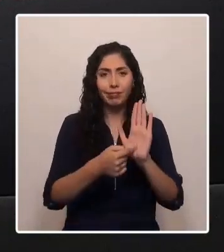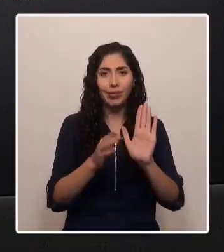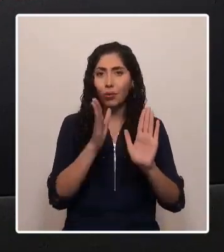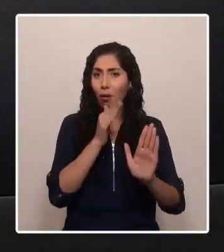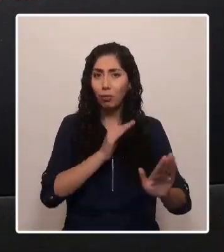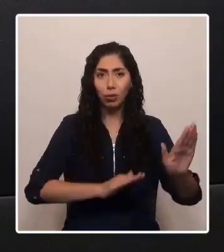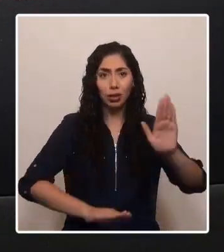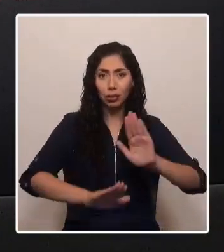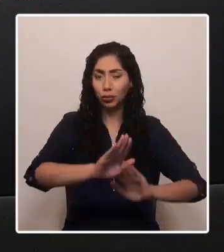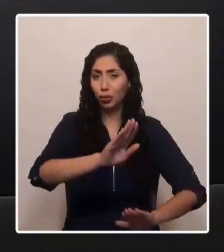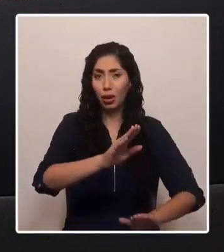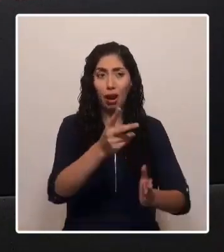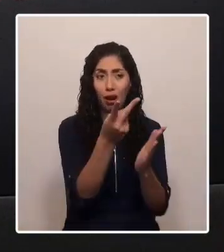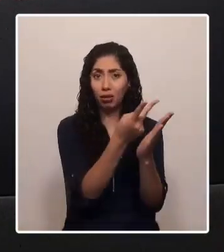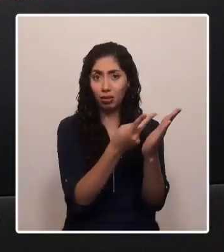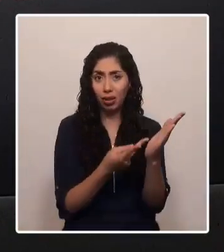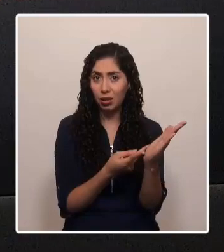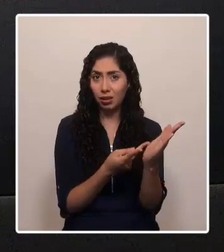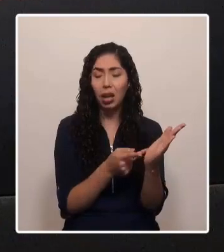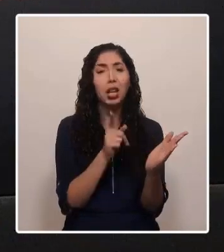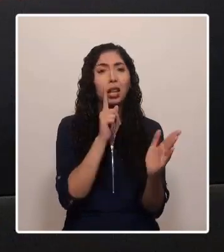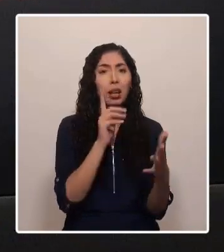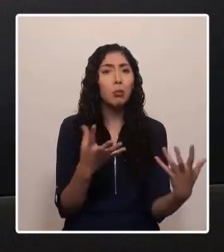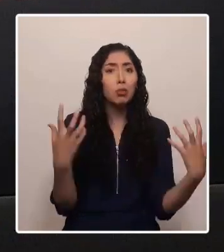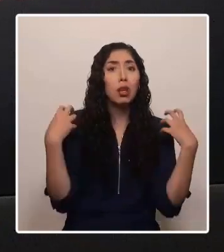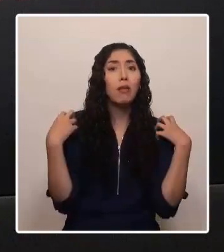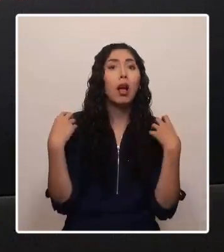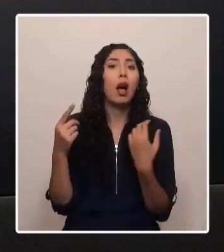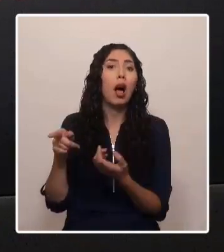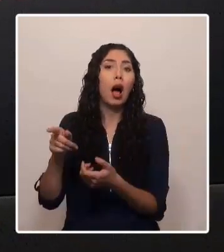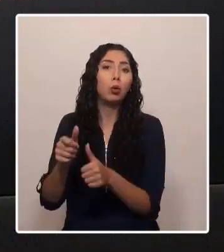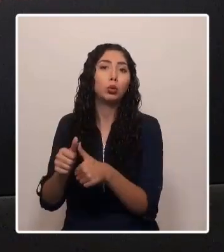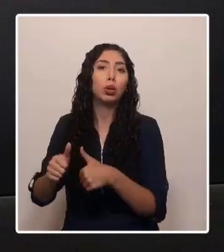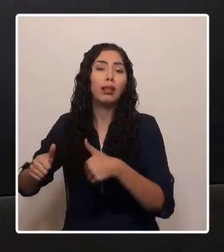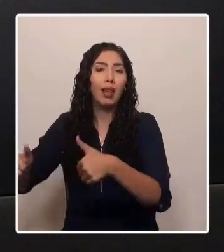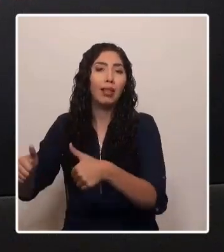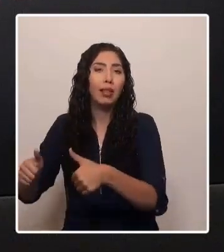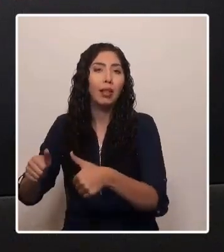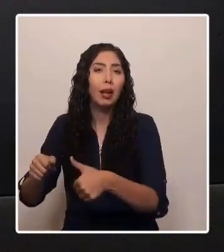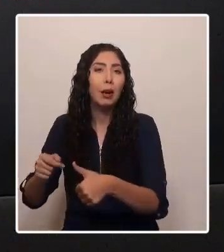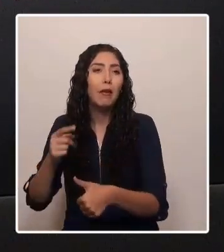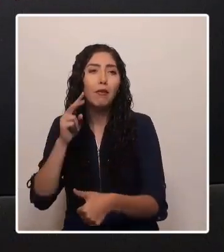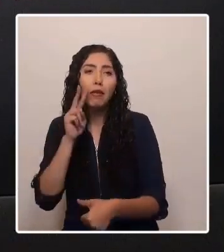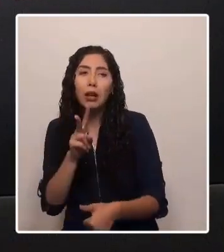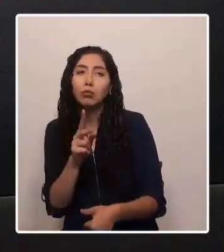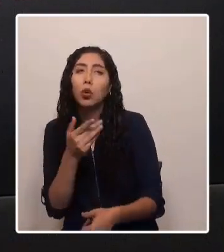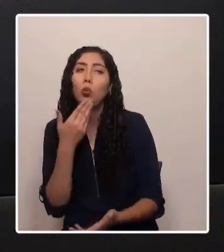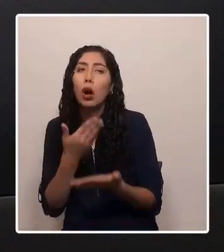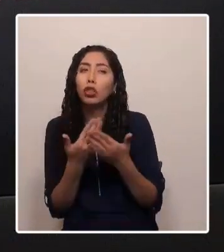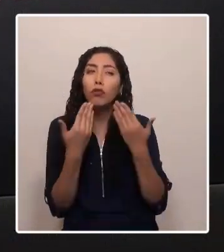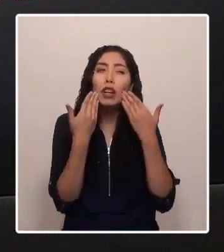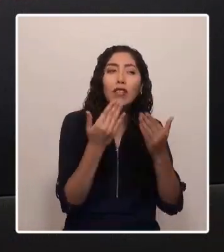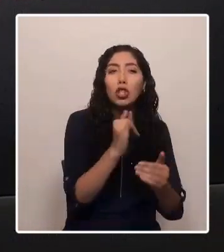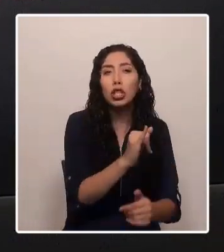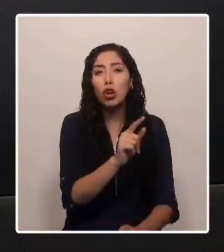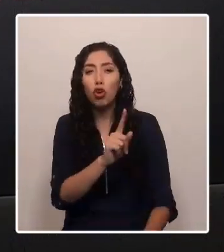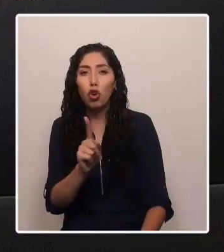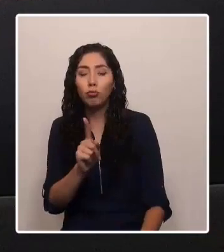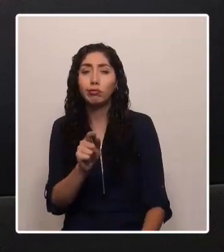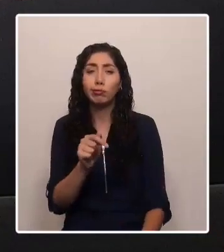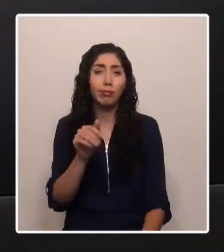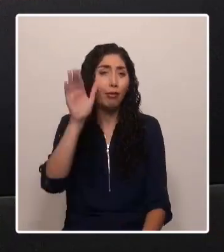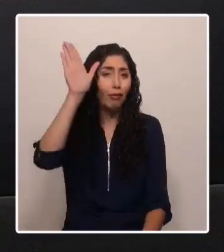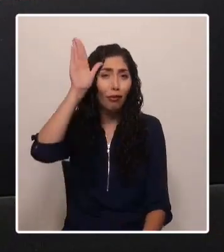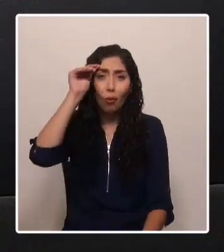a la autoridad que deberá determinar caso a caso cuándo hay interés o beneficio, judicializando y burocratizando